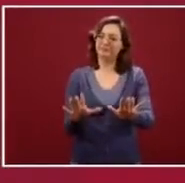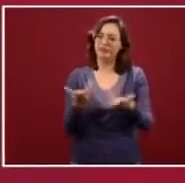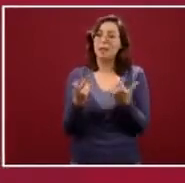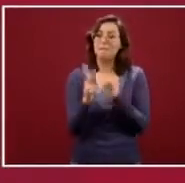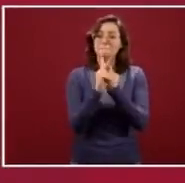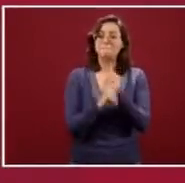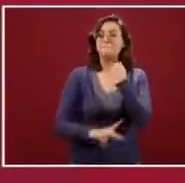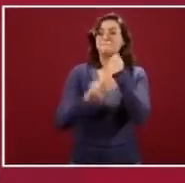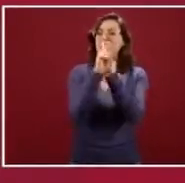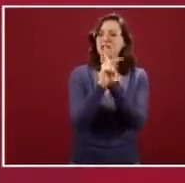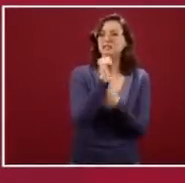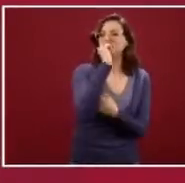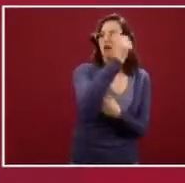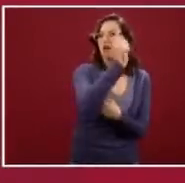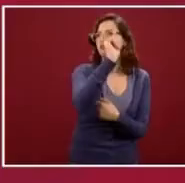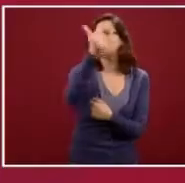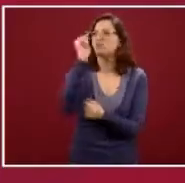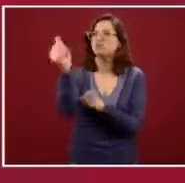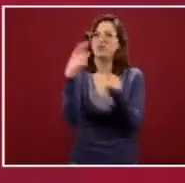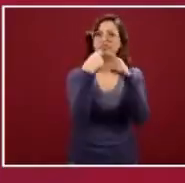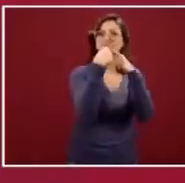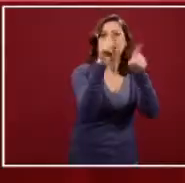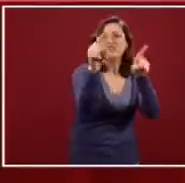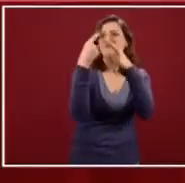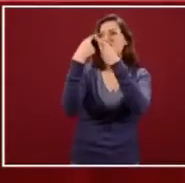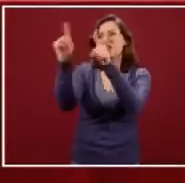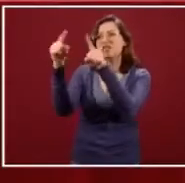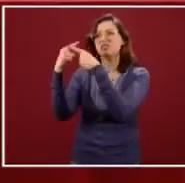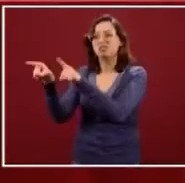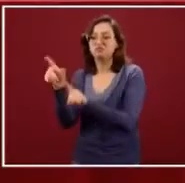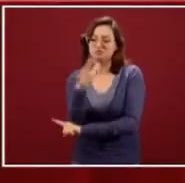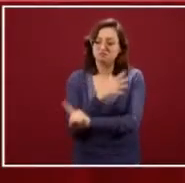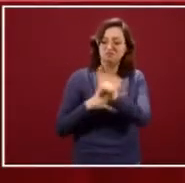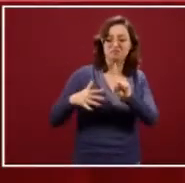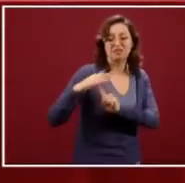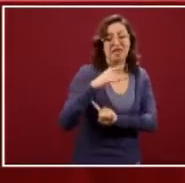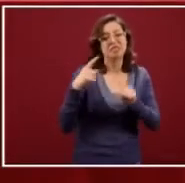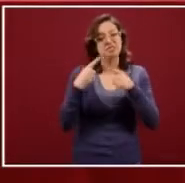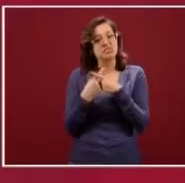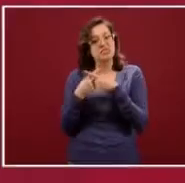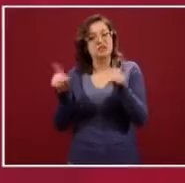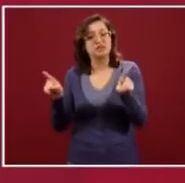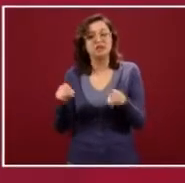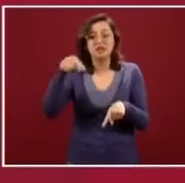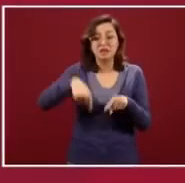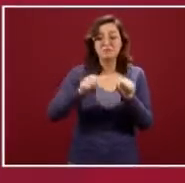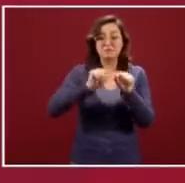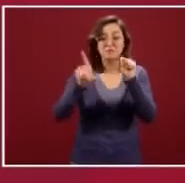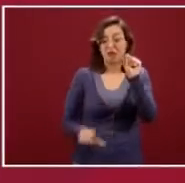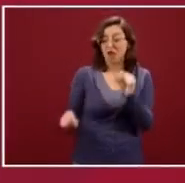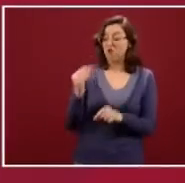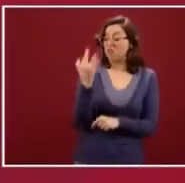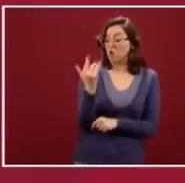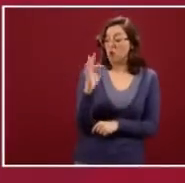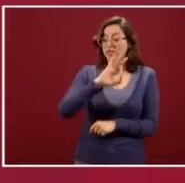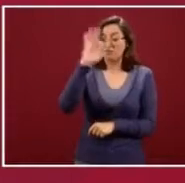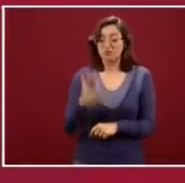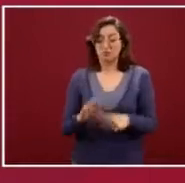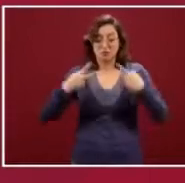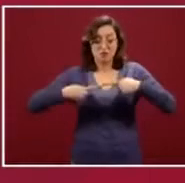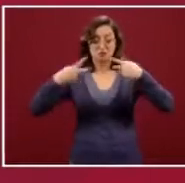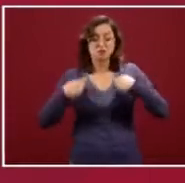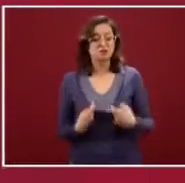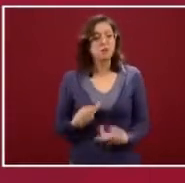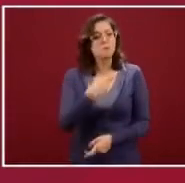y económica distinta. En México tenemos, desafortunadamente, 50% de la población en condiciones de